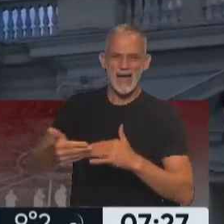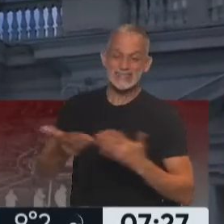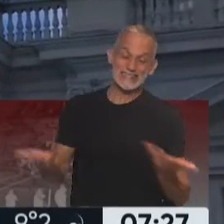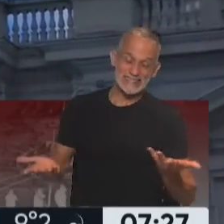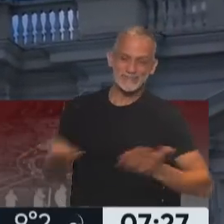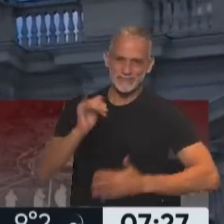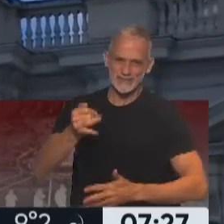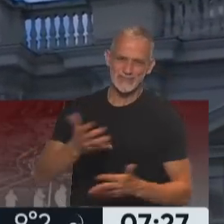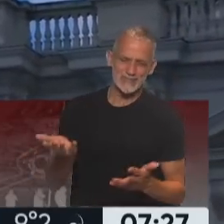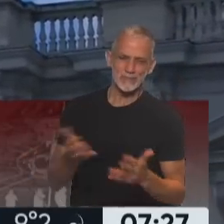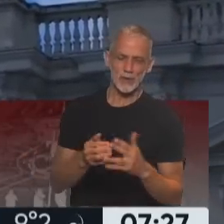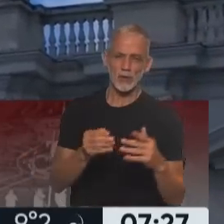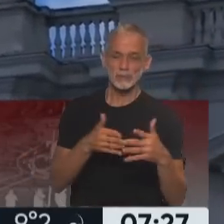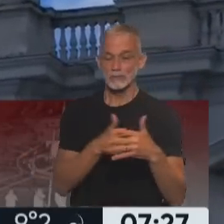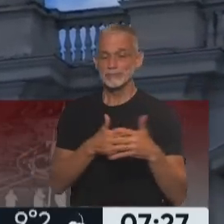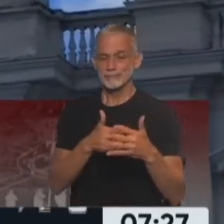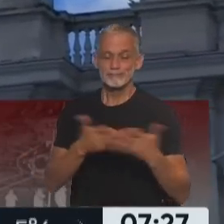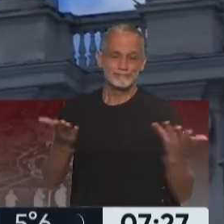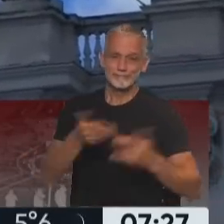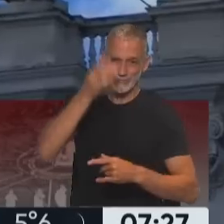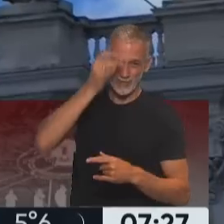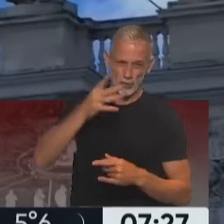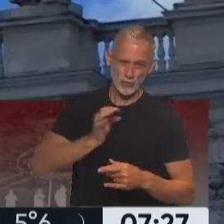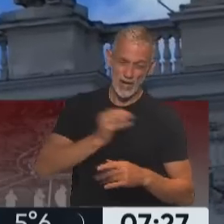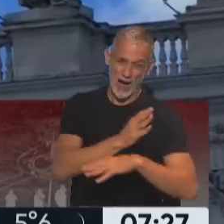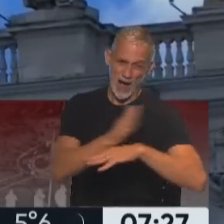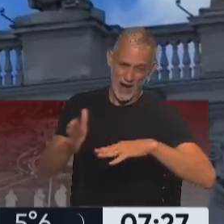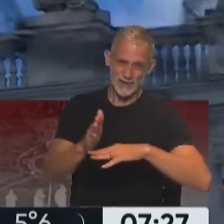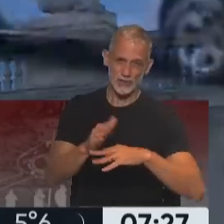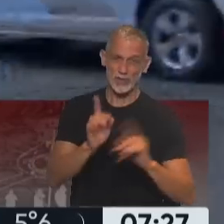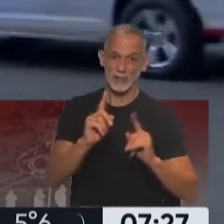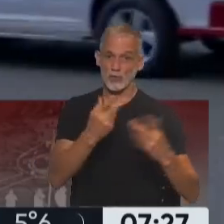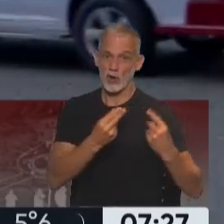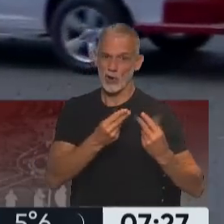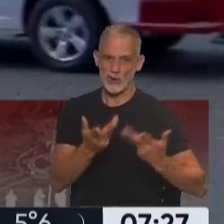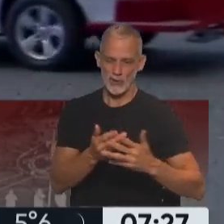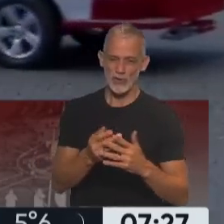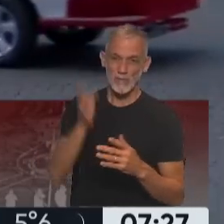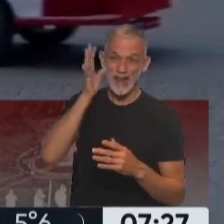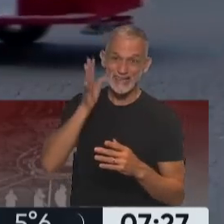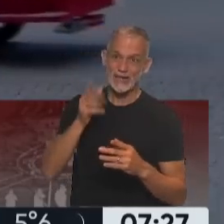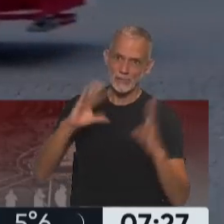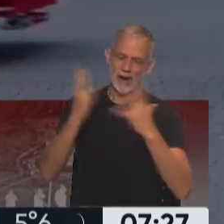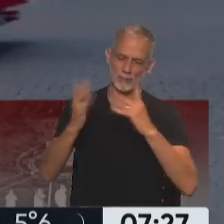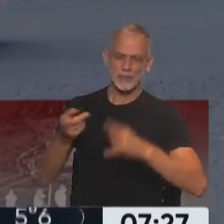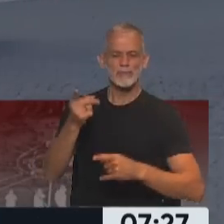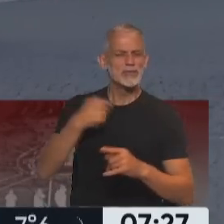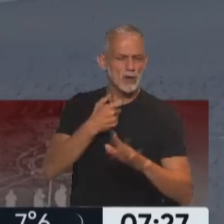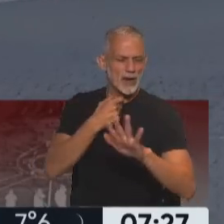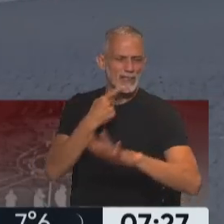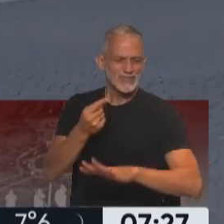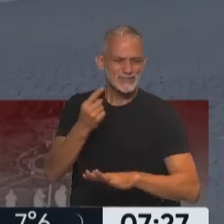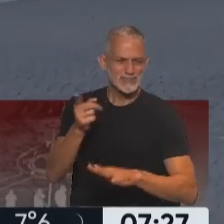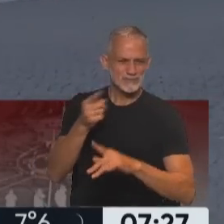Francisco durante estos 12 años de papado y lo que significó para Italia y para el mundo. Yo quería decir eso